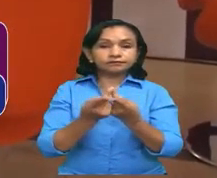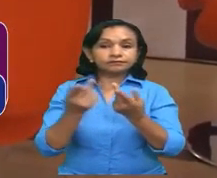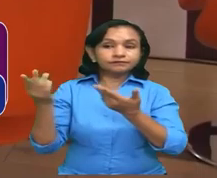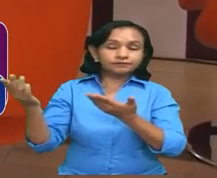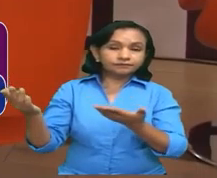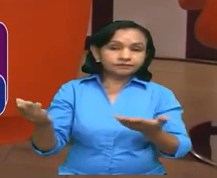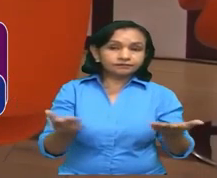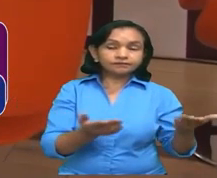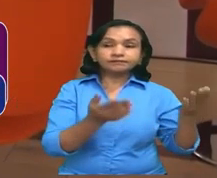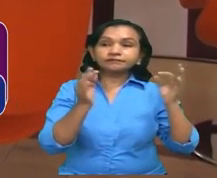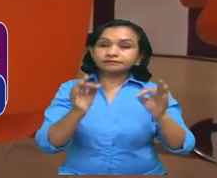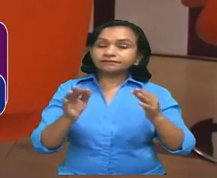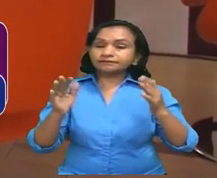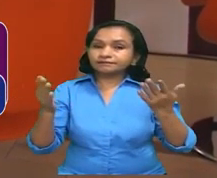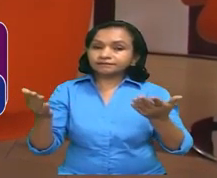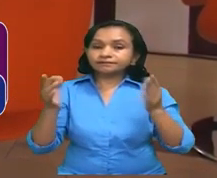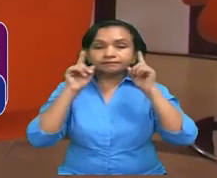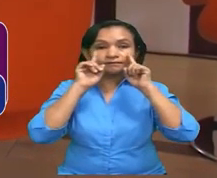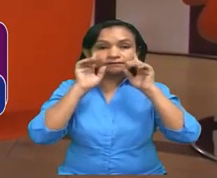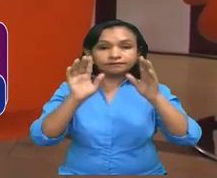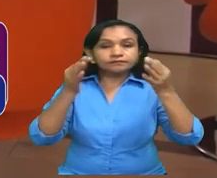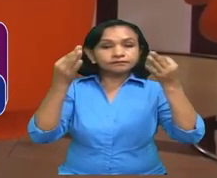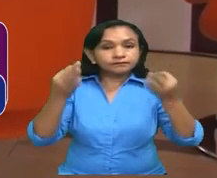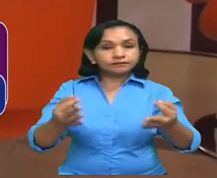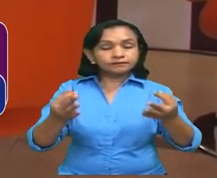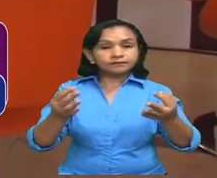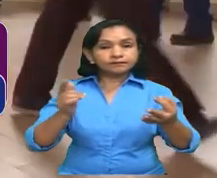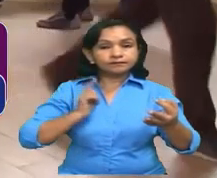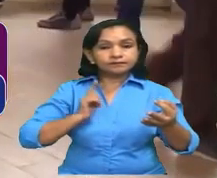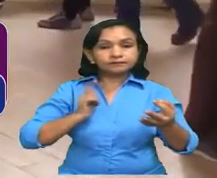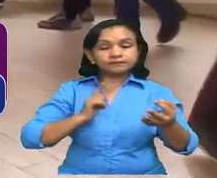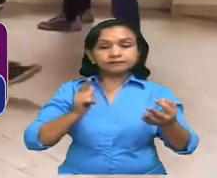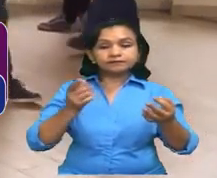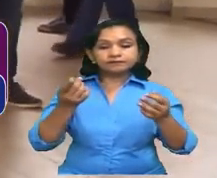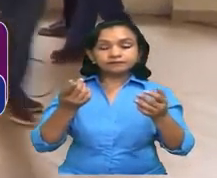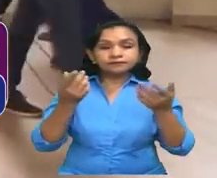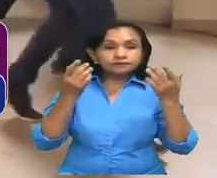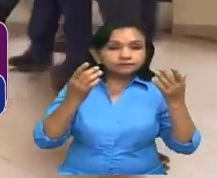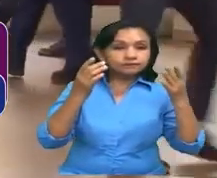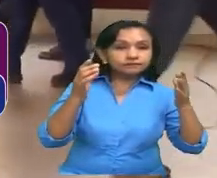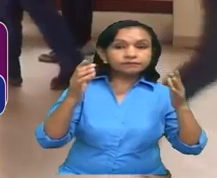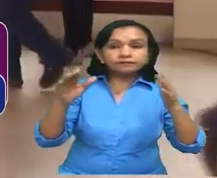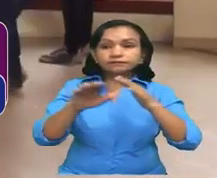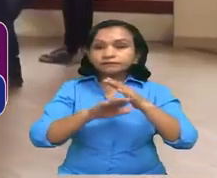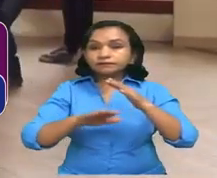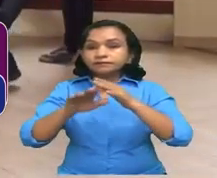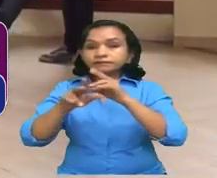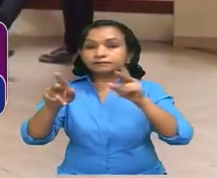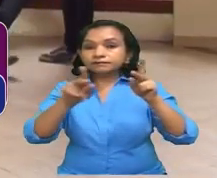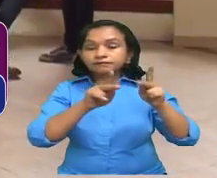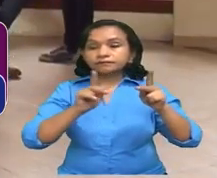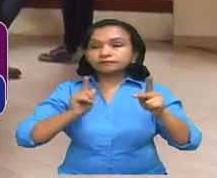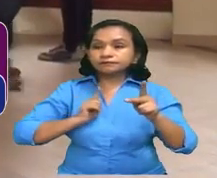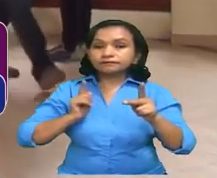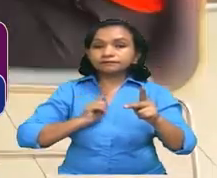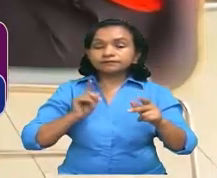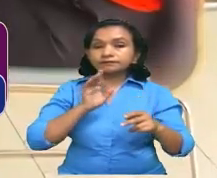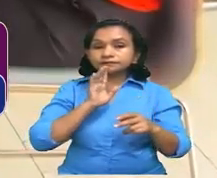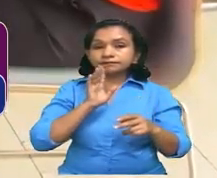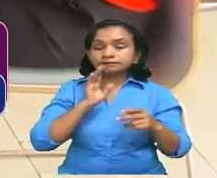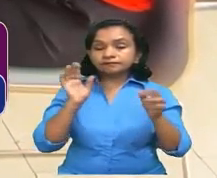que van a darles el servicio a estos turistas que recibamos, no tienen la calidad que ellos esperan. Nosotros nos